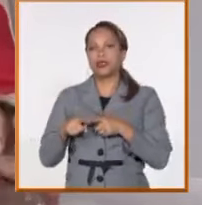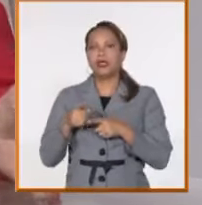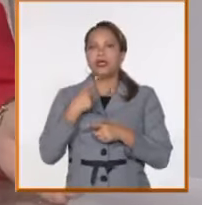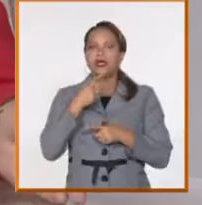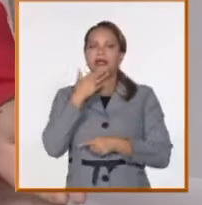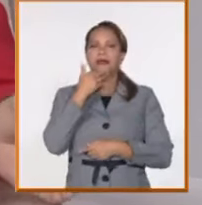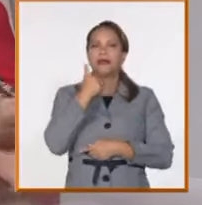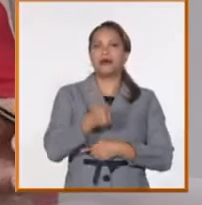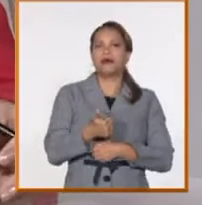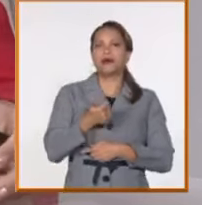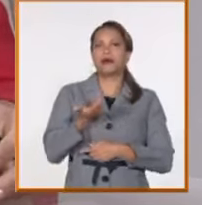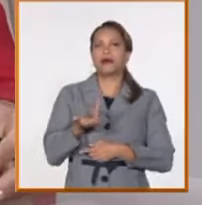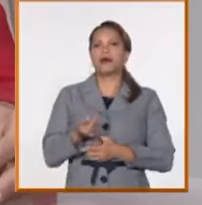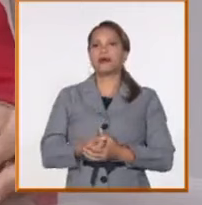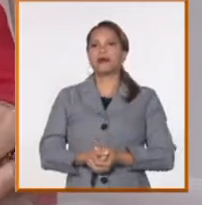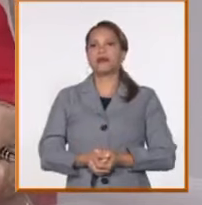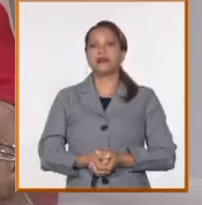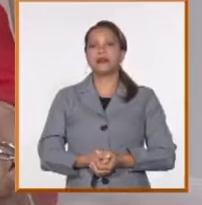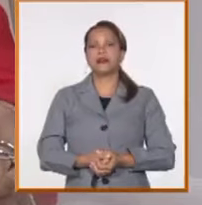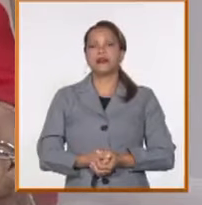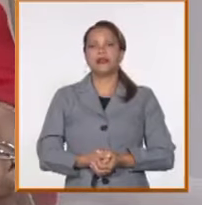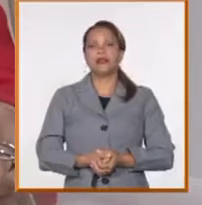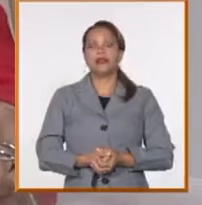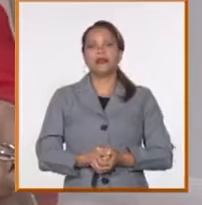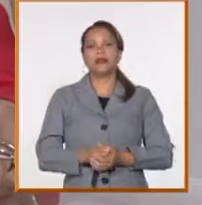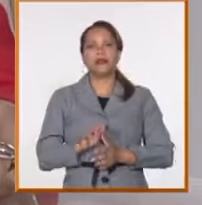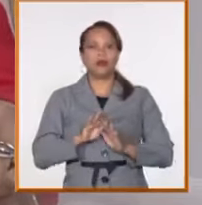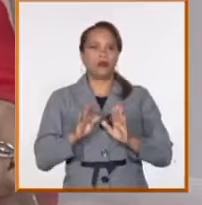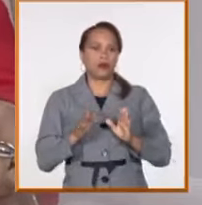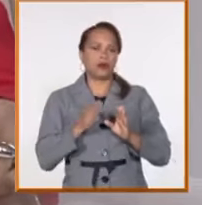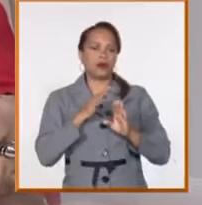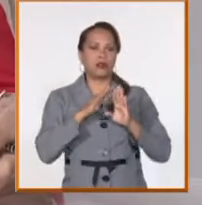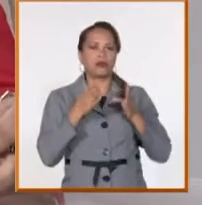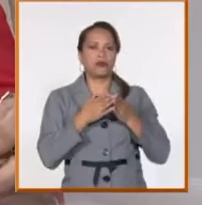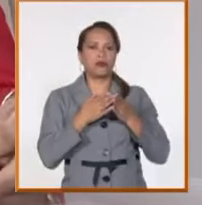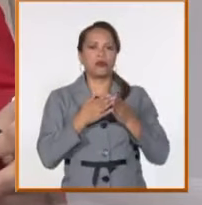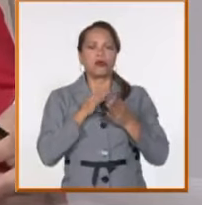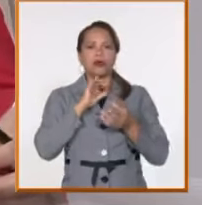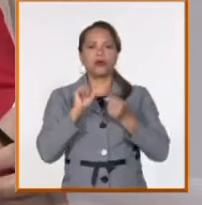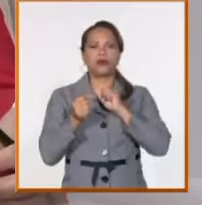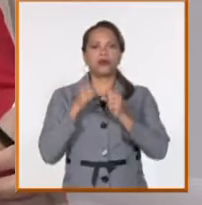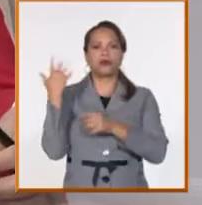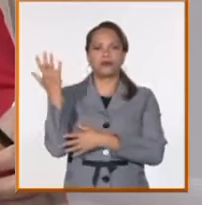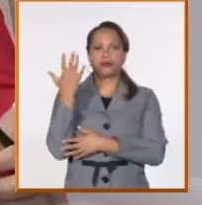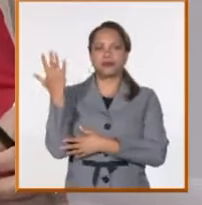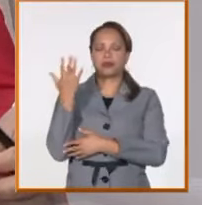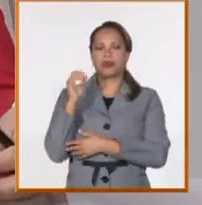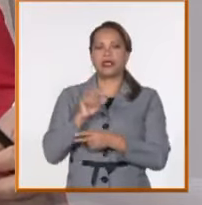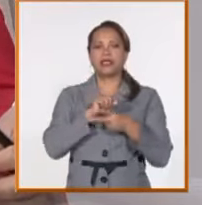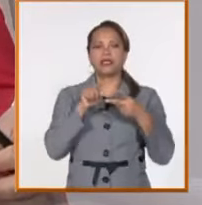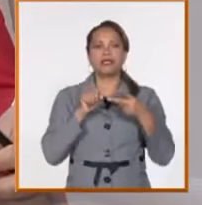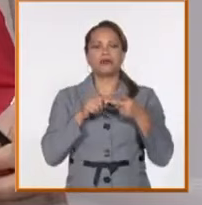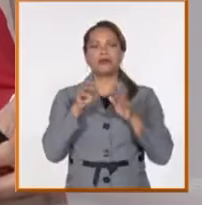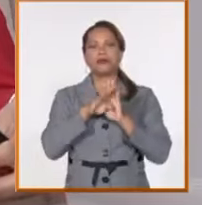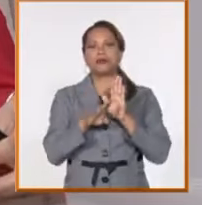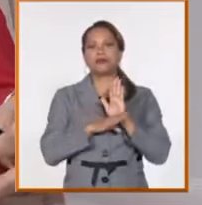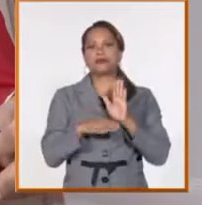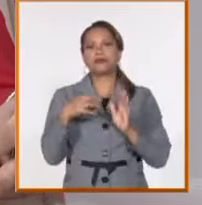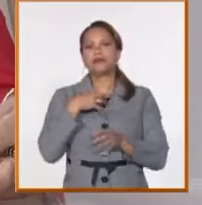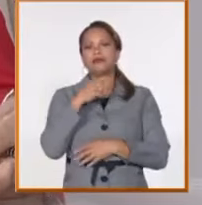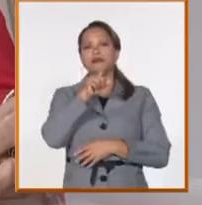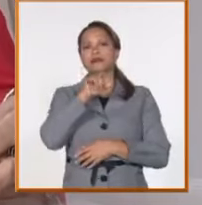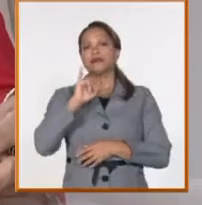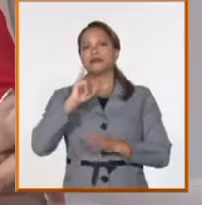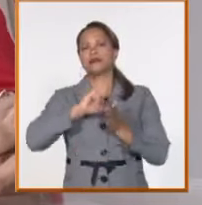los de los y existentes mitigando los impactos medioambientales en este segundo programa sectorial tiene 16